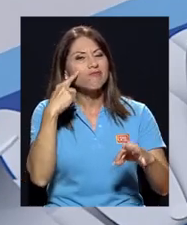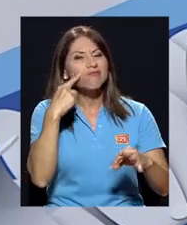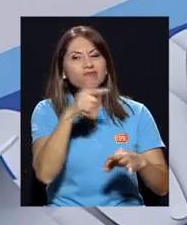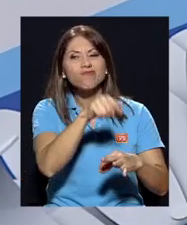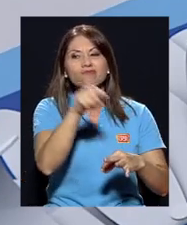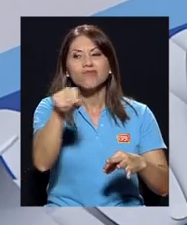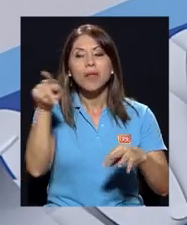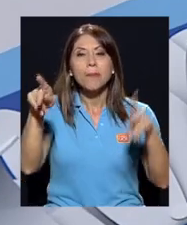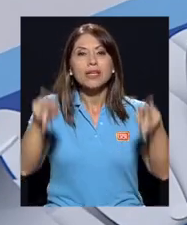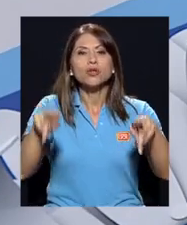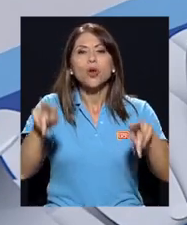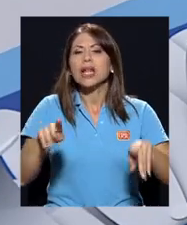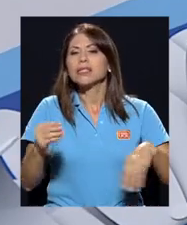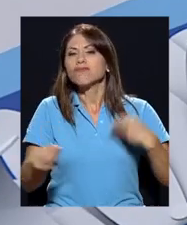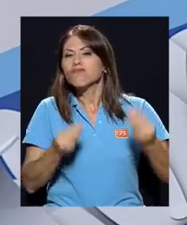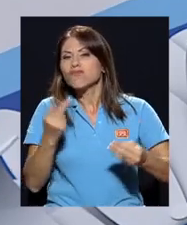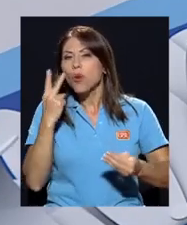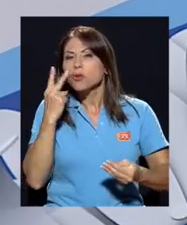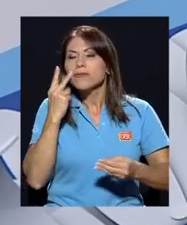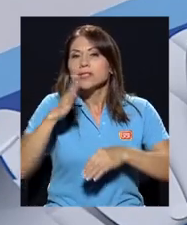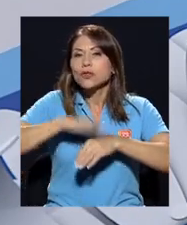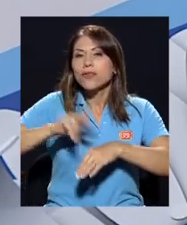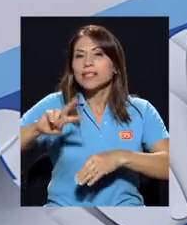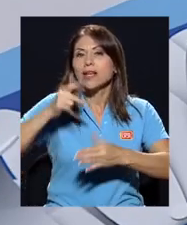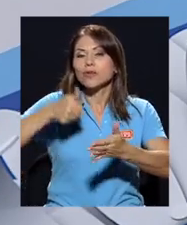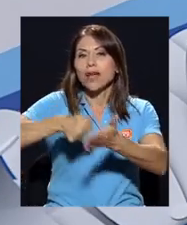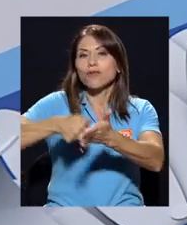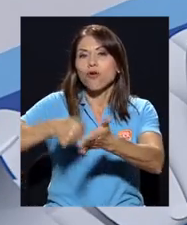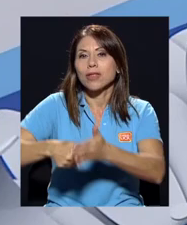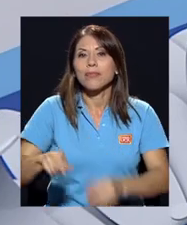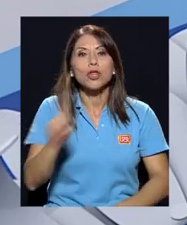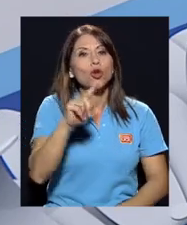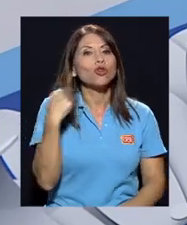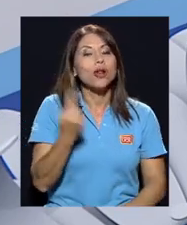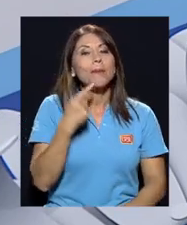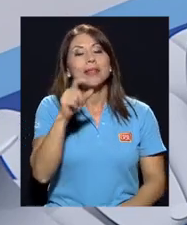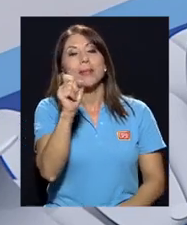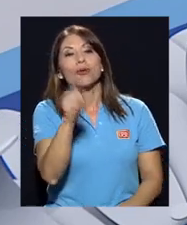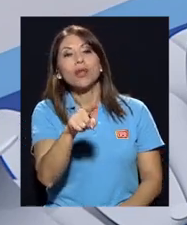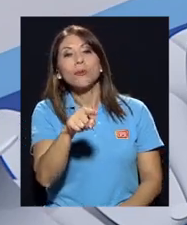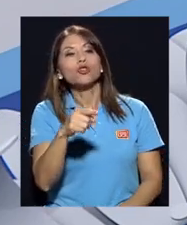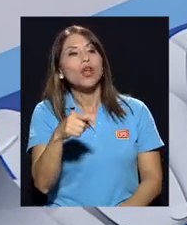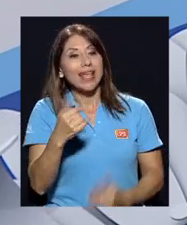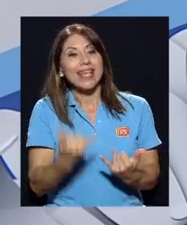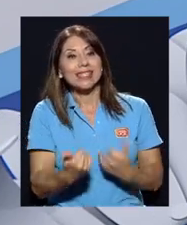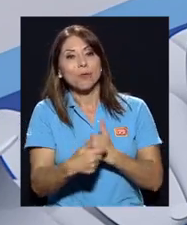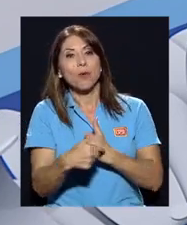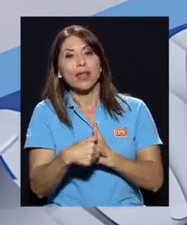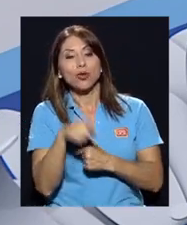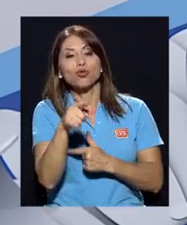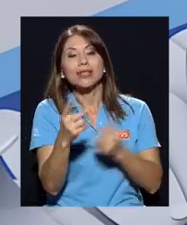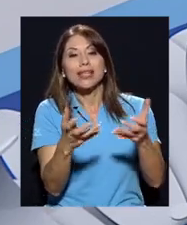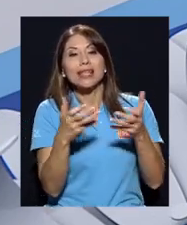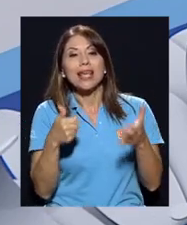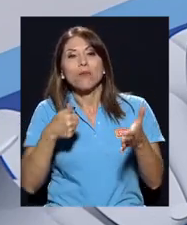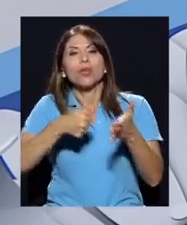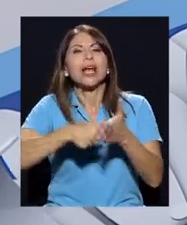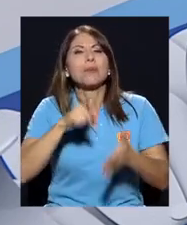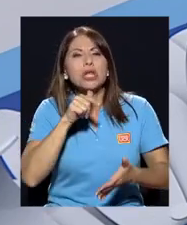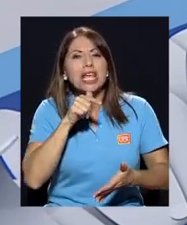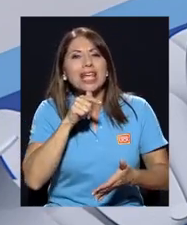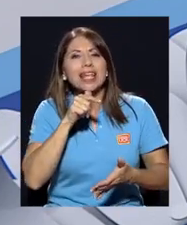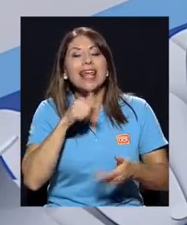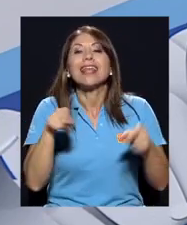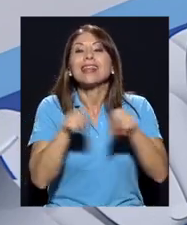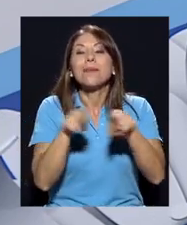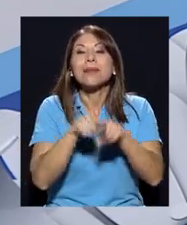respecto a la segunda ronda bueno no sólo les preguntamos por quién piensa votar en este momento en la segunda ronda sino también por